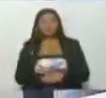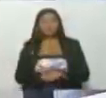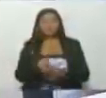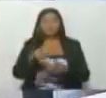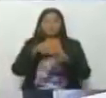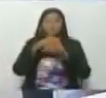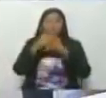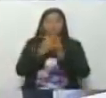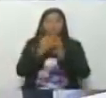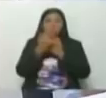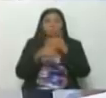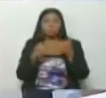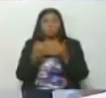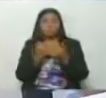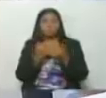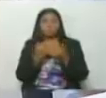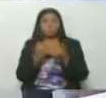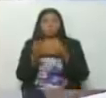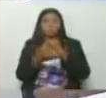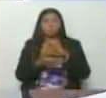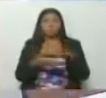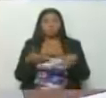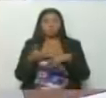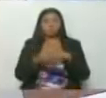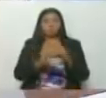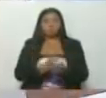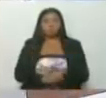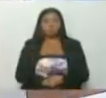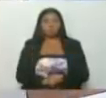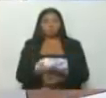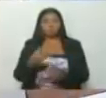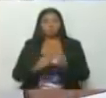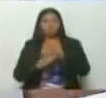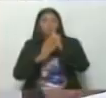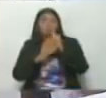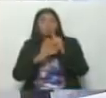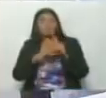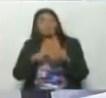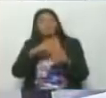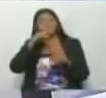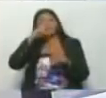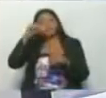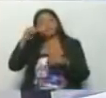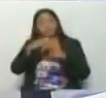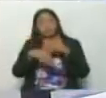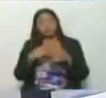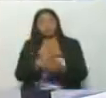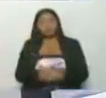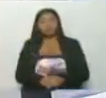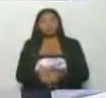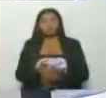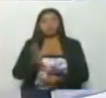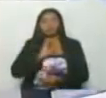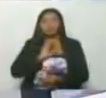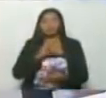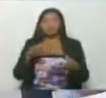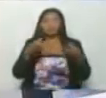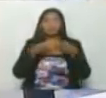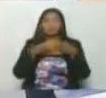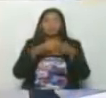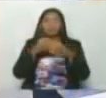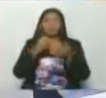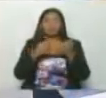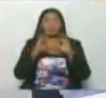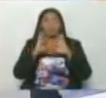situación este escenario esta coyuntura de crisis bajo el liderazgo del presidente nicolás maduro y con un partido y este el último